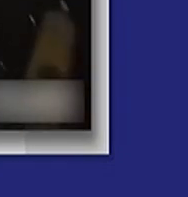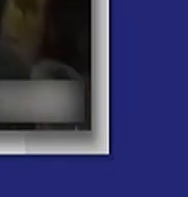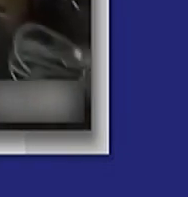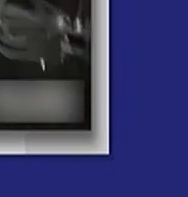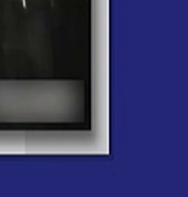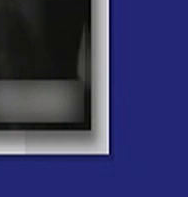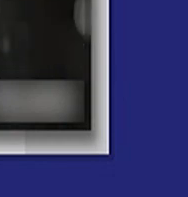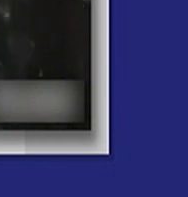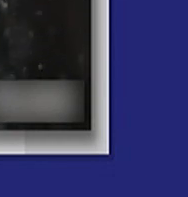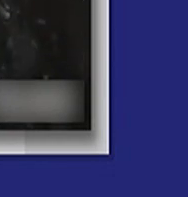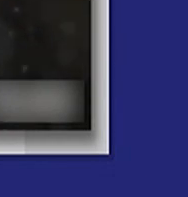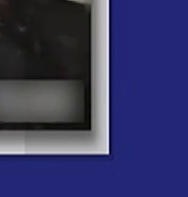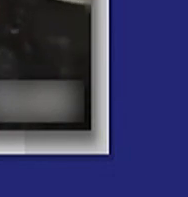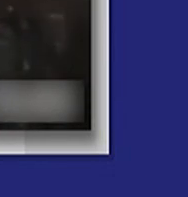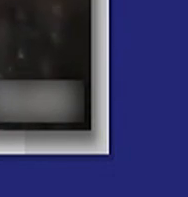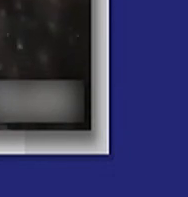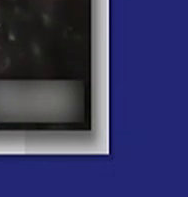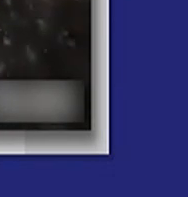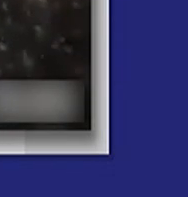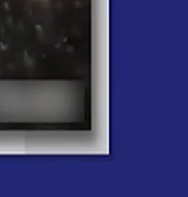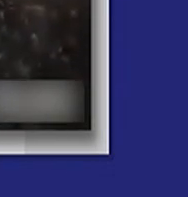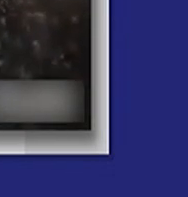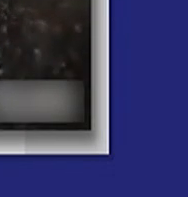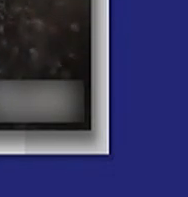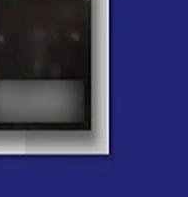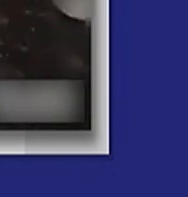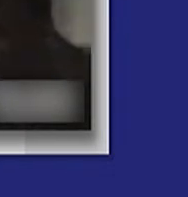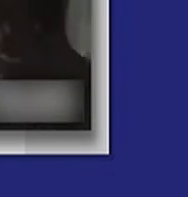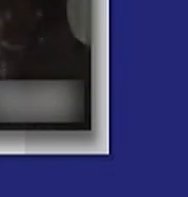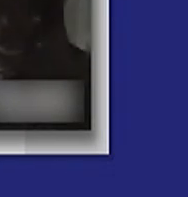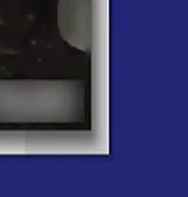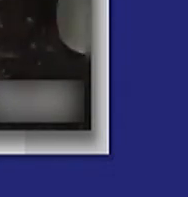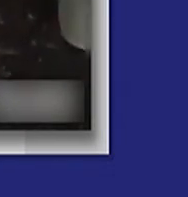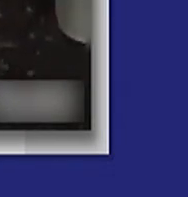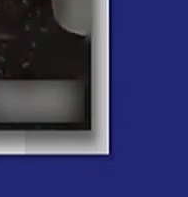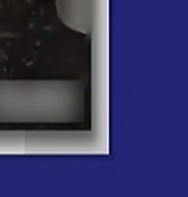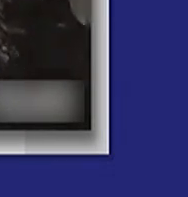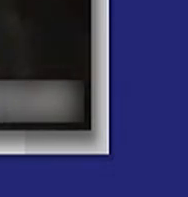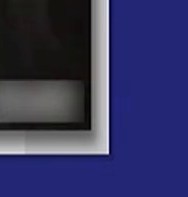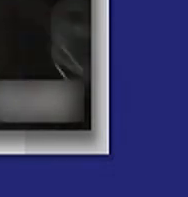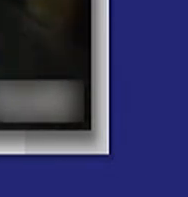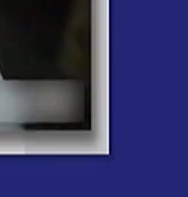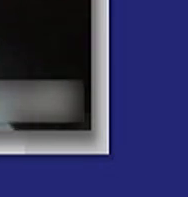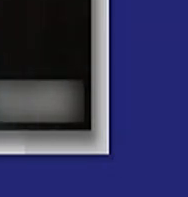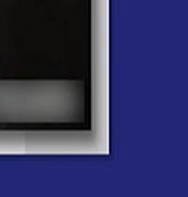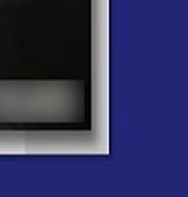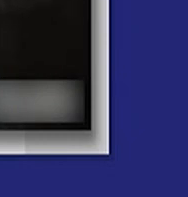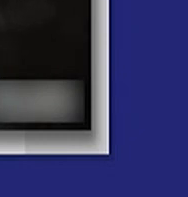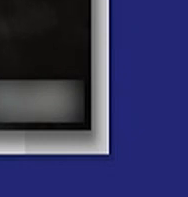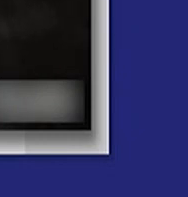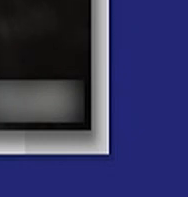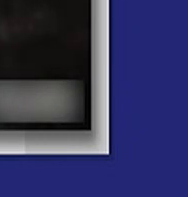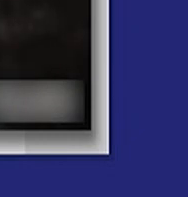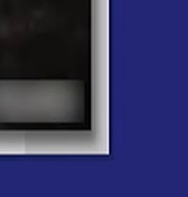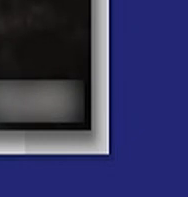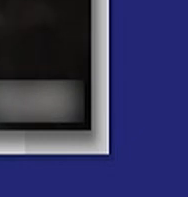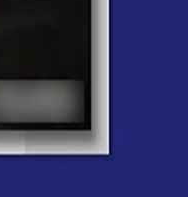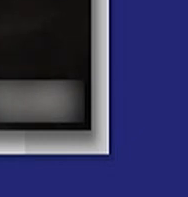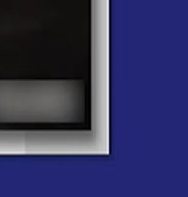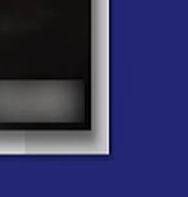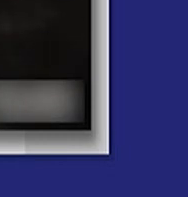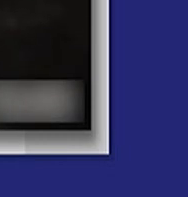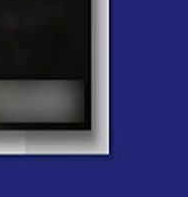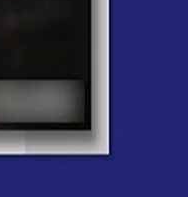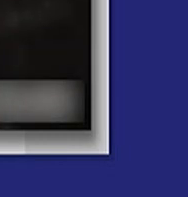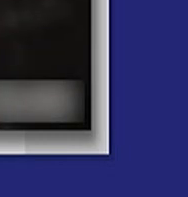vamos a pasar a un molde previamente enmantequillado y harinado. Una cosa que debe aclarar es que la receta original era para de 1 kilo a